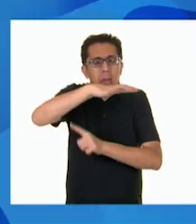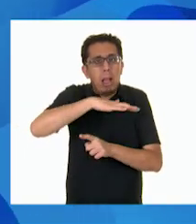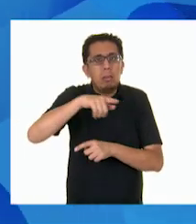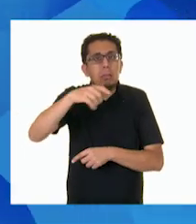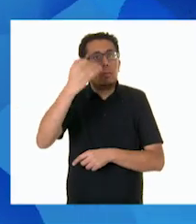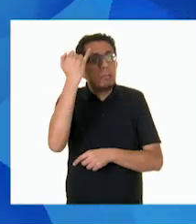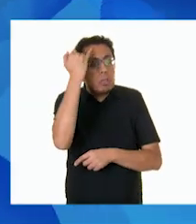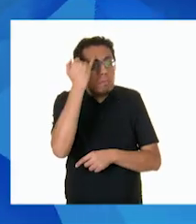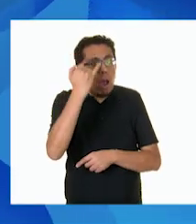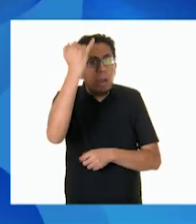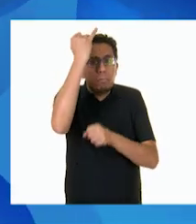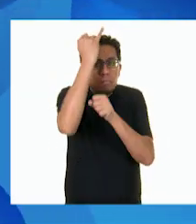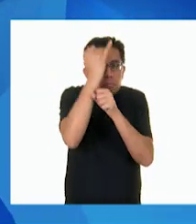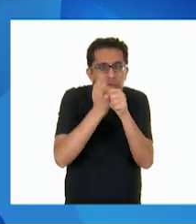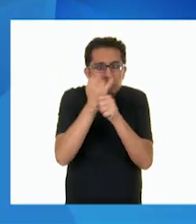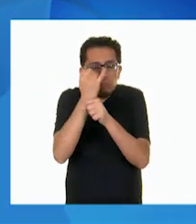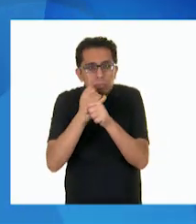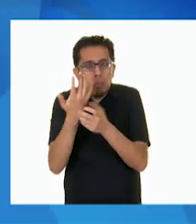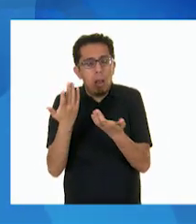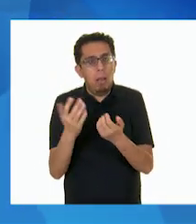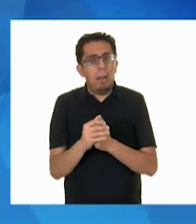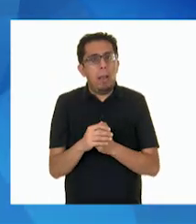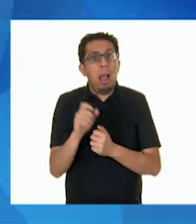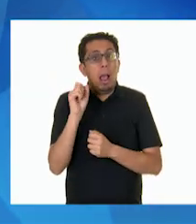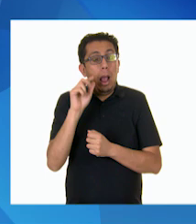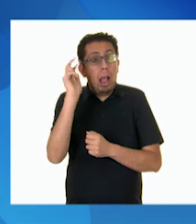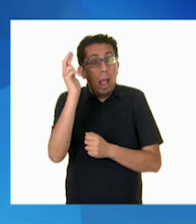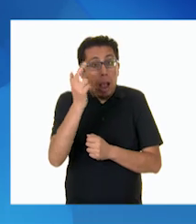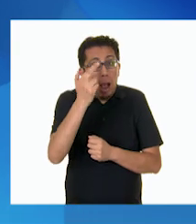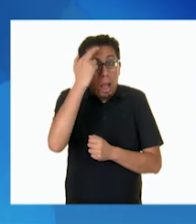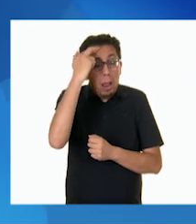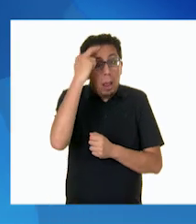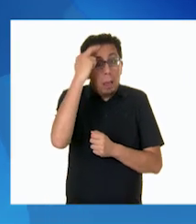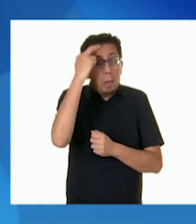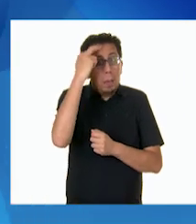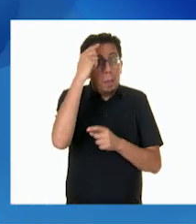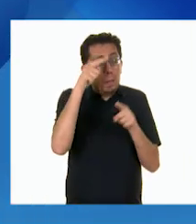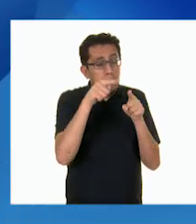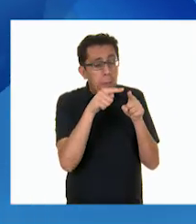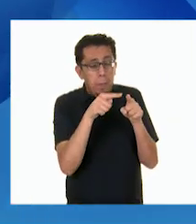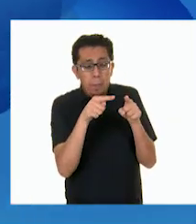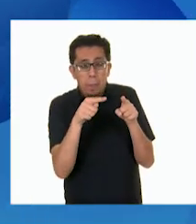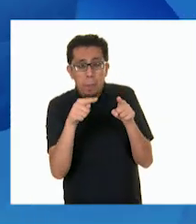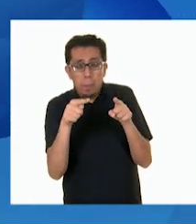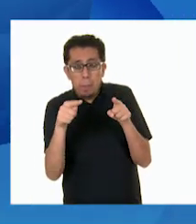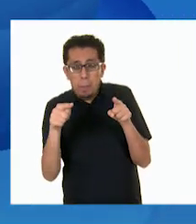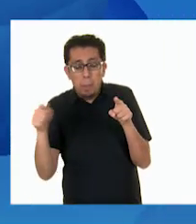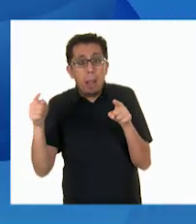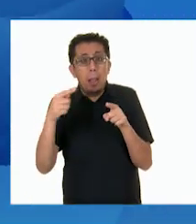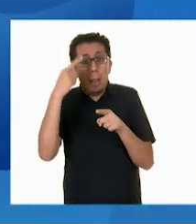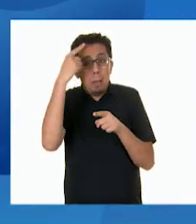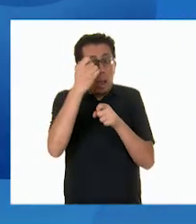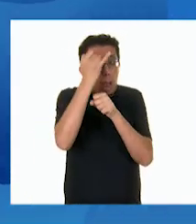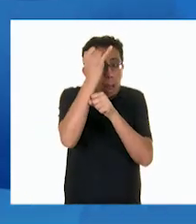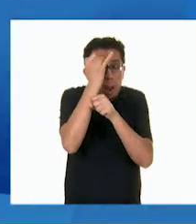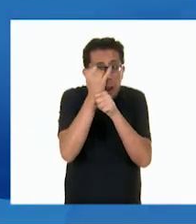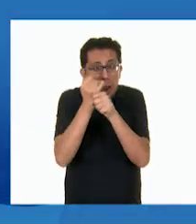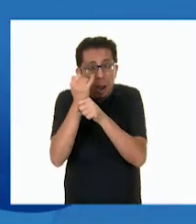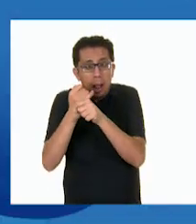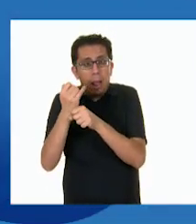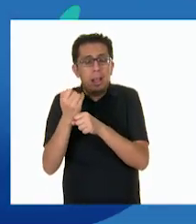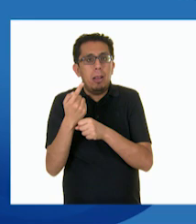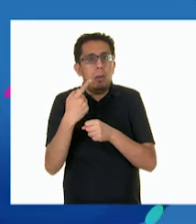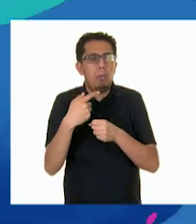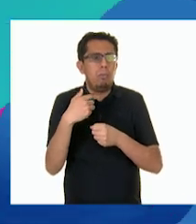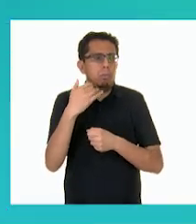desarrollo. Si la línea del tiempo que vimos, Pepe, era muy ¡Claro! larga y solamente para un termómetro, imagínate cuántos termómetros más